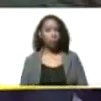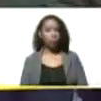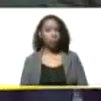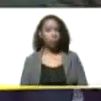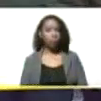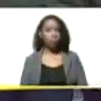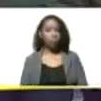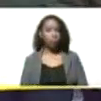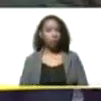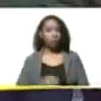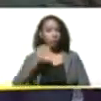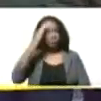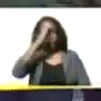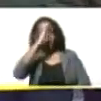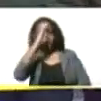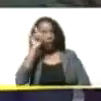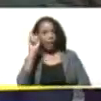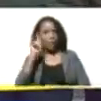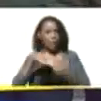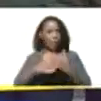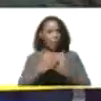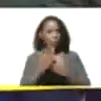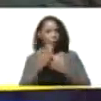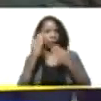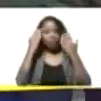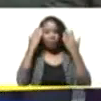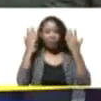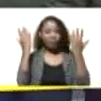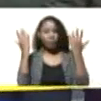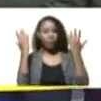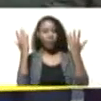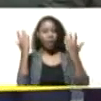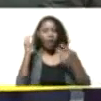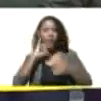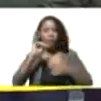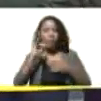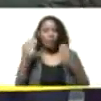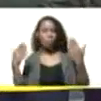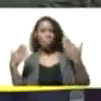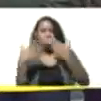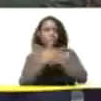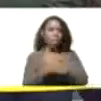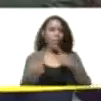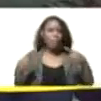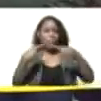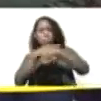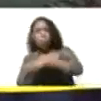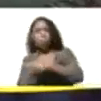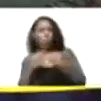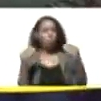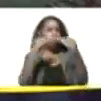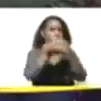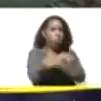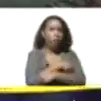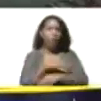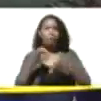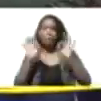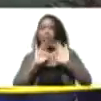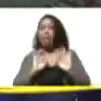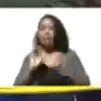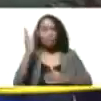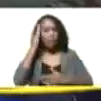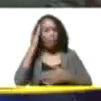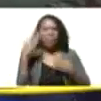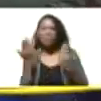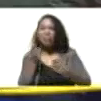La incertidumbre de aquella madrugada, las informaciones cruzadas, nadie sabía lo que